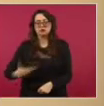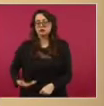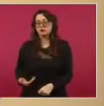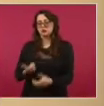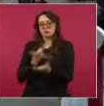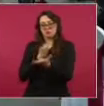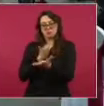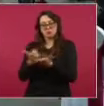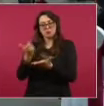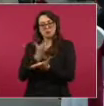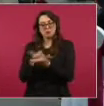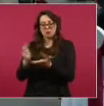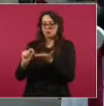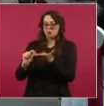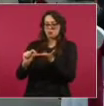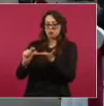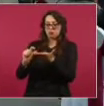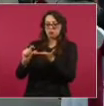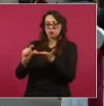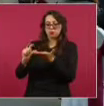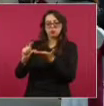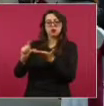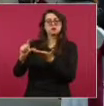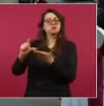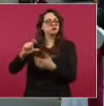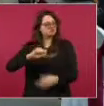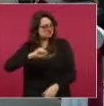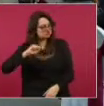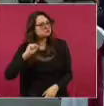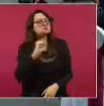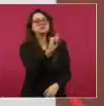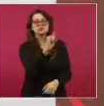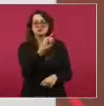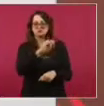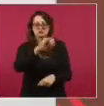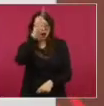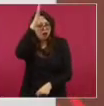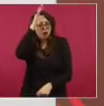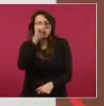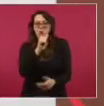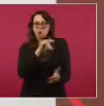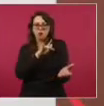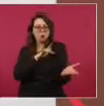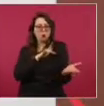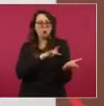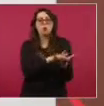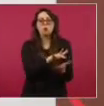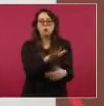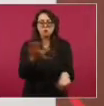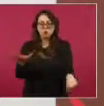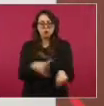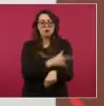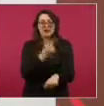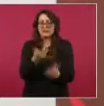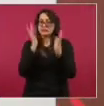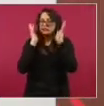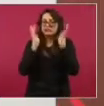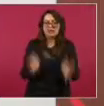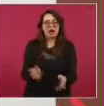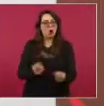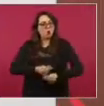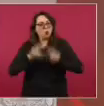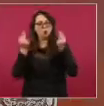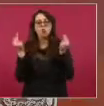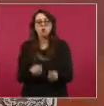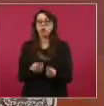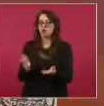y era verdaderamente inaplazable y más que necesario recuperar los rumbos, los sentidos justos y correctos, procediendo